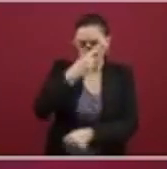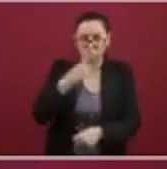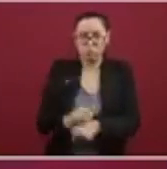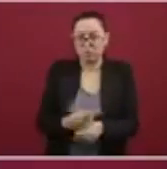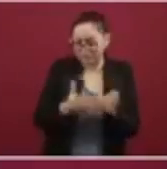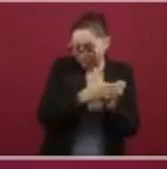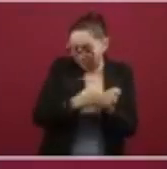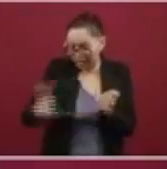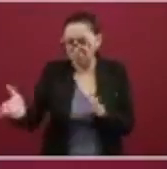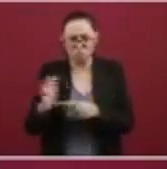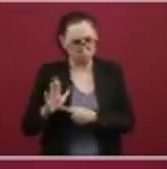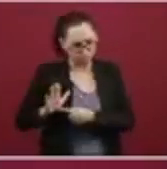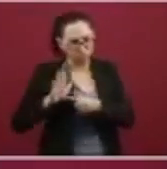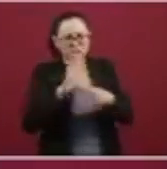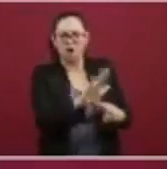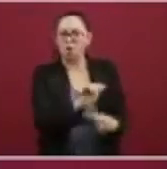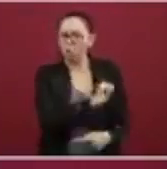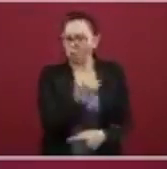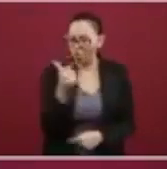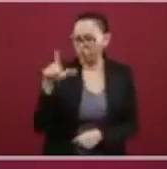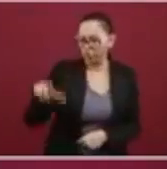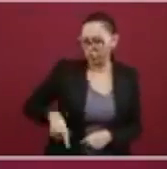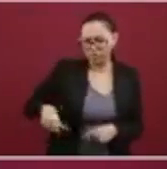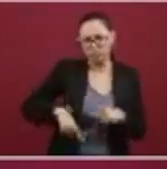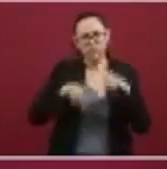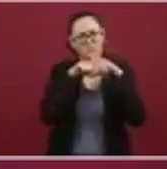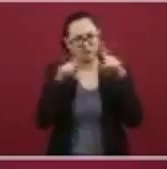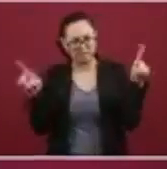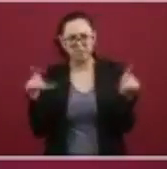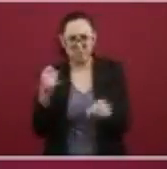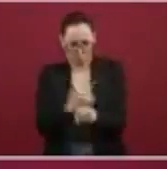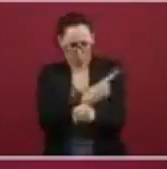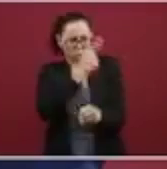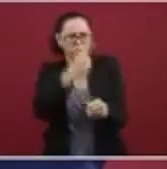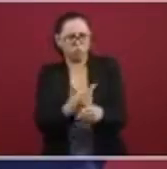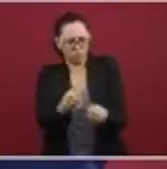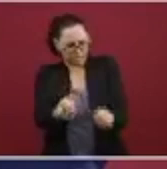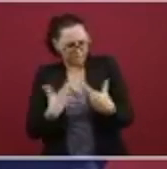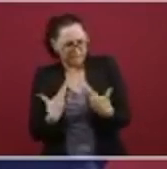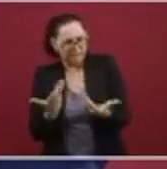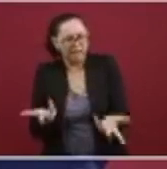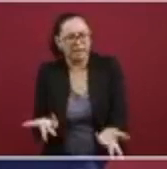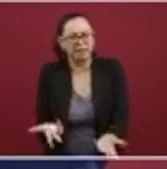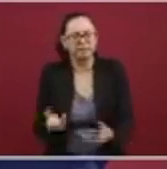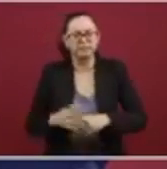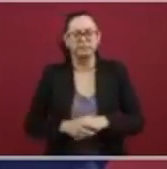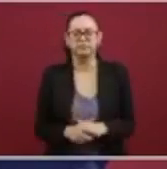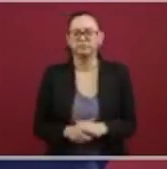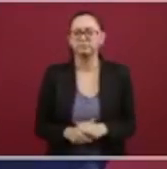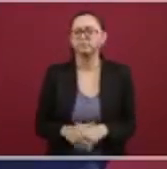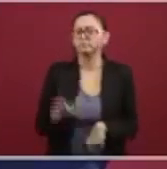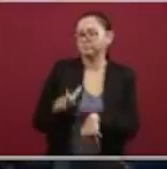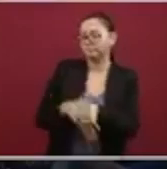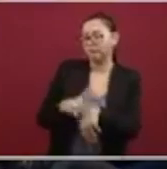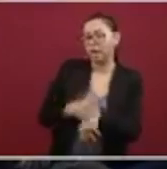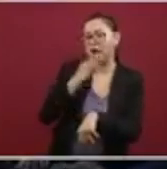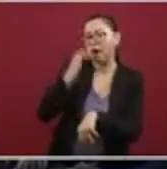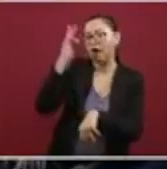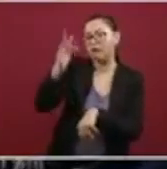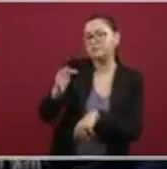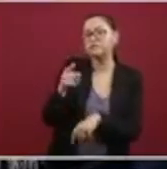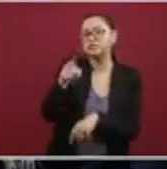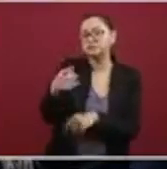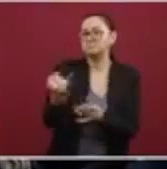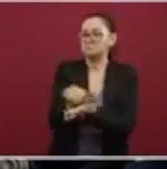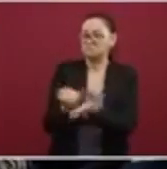gobernar y que vamos a salir adelante. ¿Ya se le atribuye una baja al peso esta